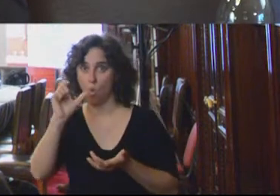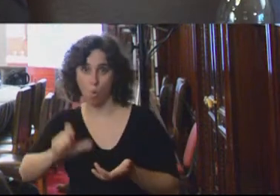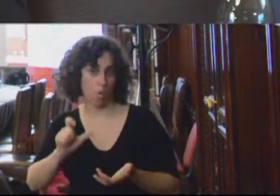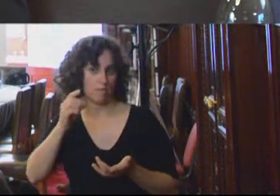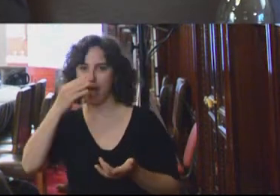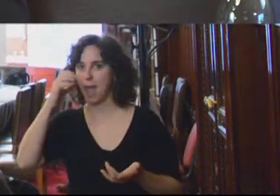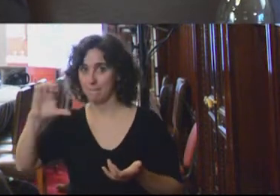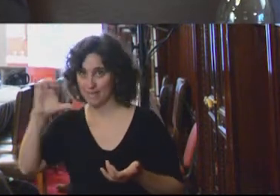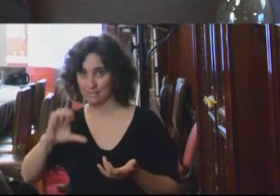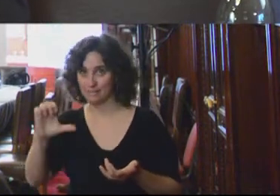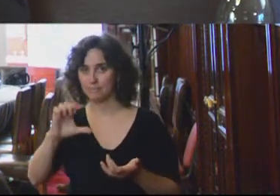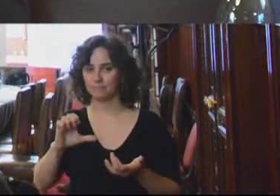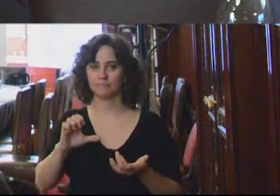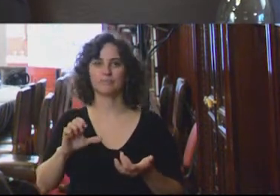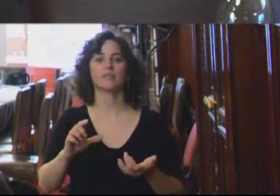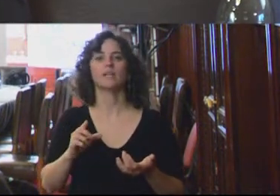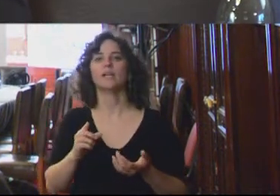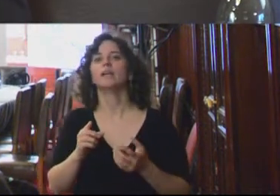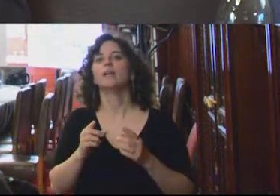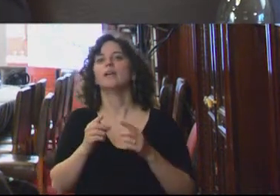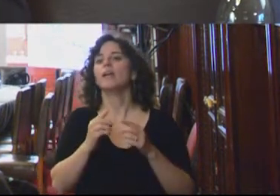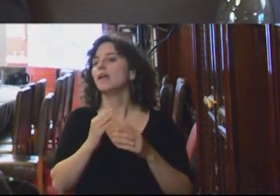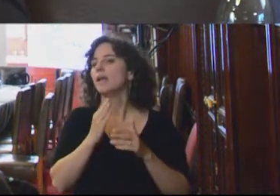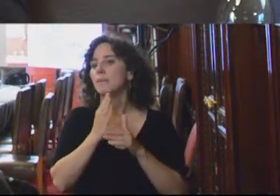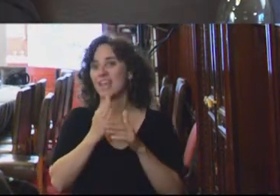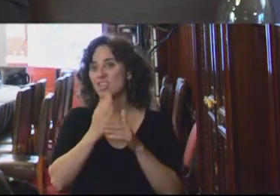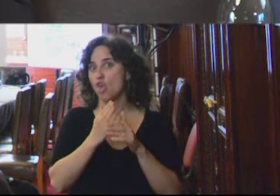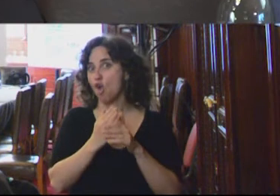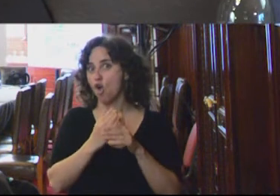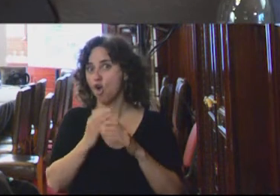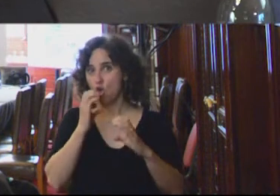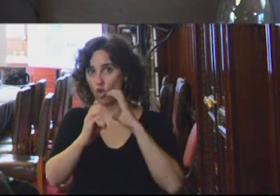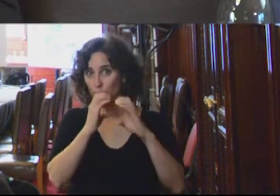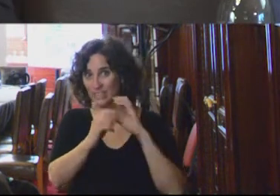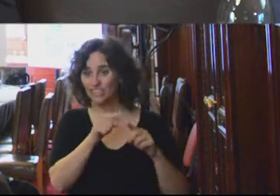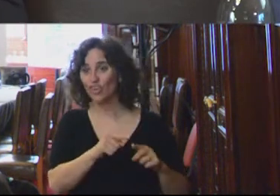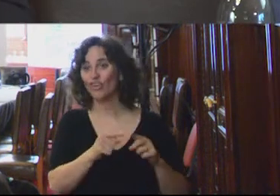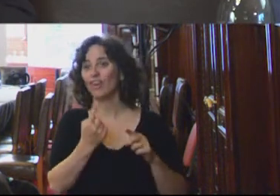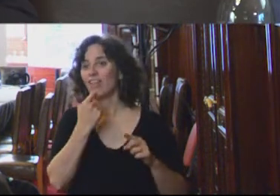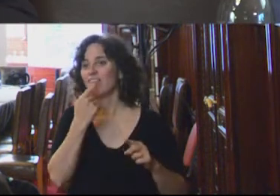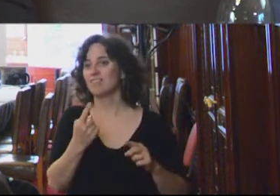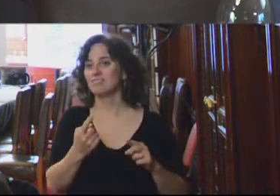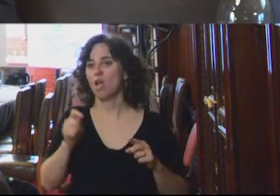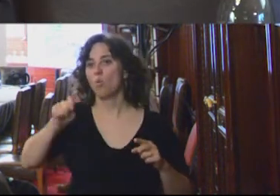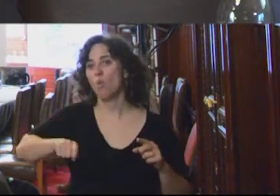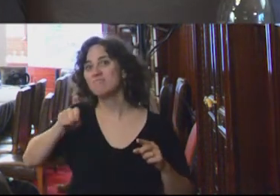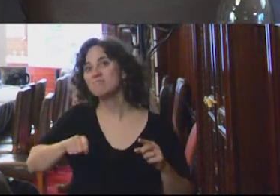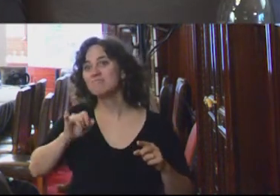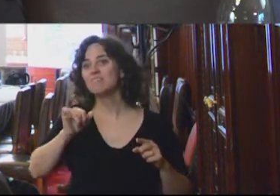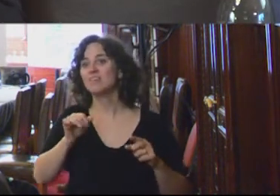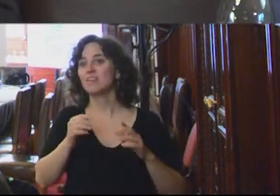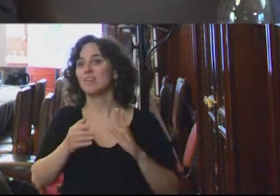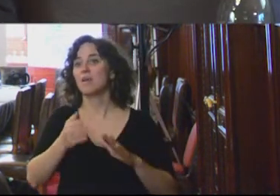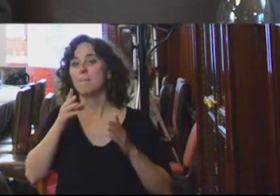comentarios de sus locutores. El medio ha cuestionado reiteradamente que la Supercon actúa como juez y parte, pues en todos